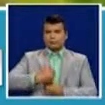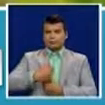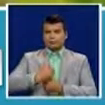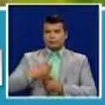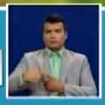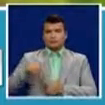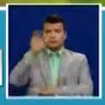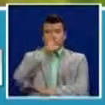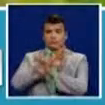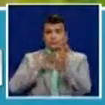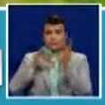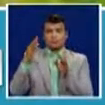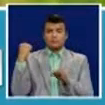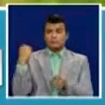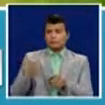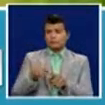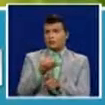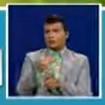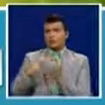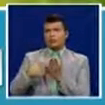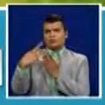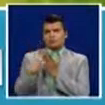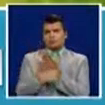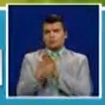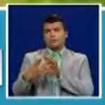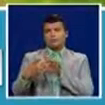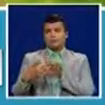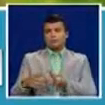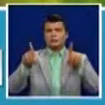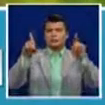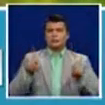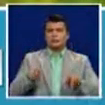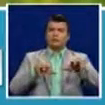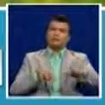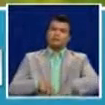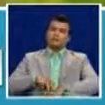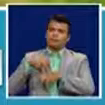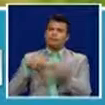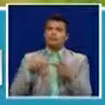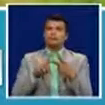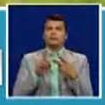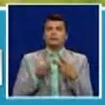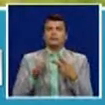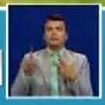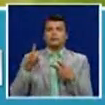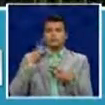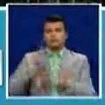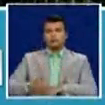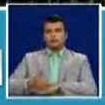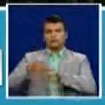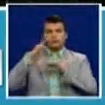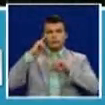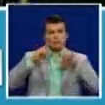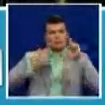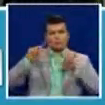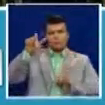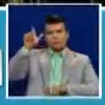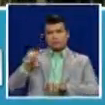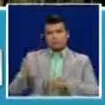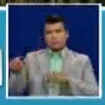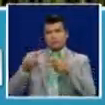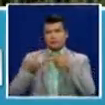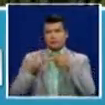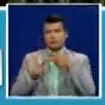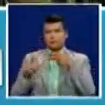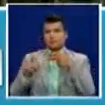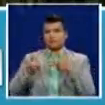Telepacífico, que también ha trabajado en otros proyectos muy cercanos al tema de la agricultura. Nos acompaña en la dirección de fotografía, tenemos a dos